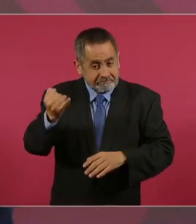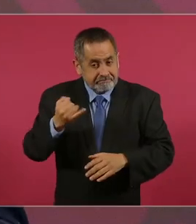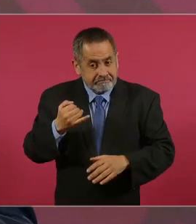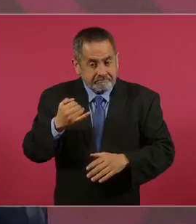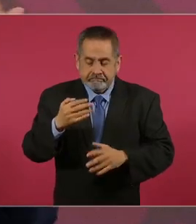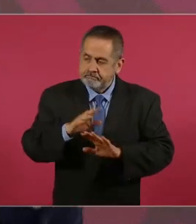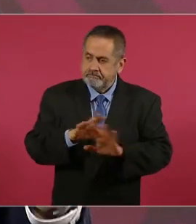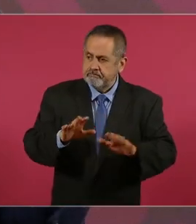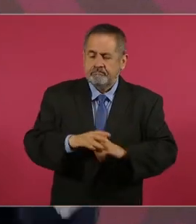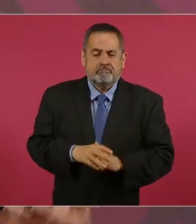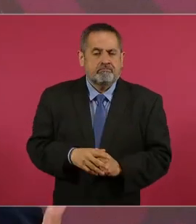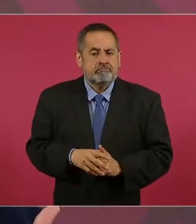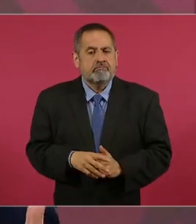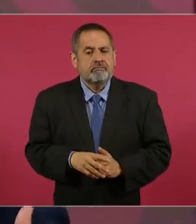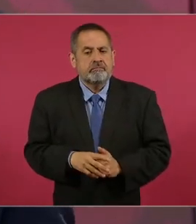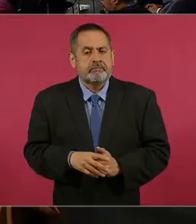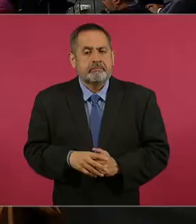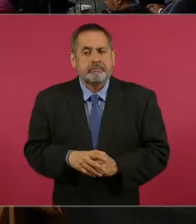Y si no